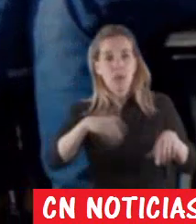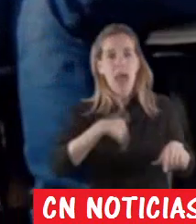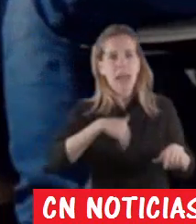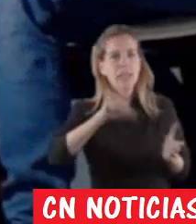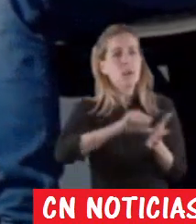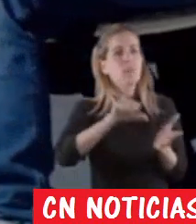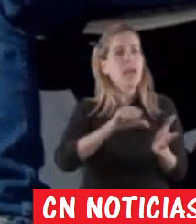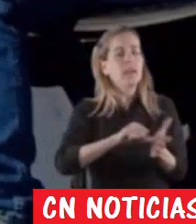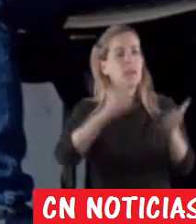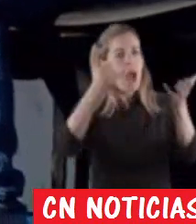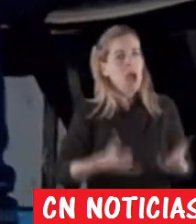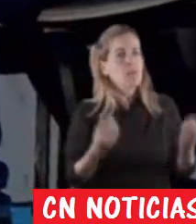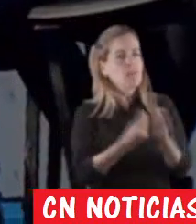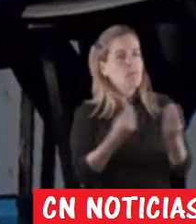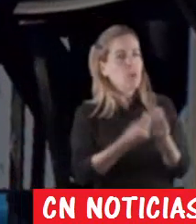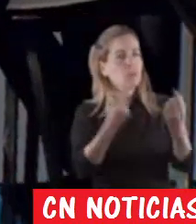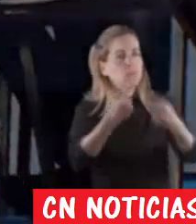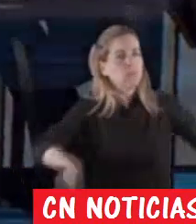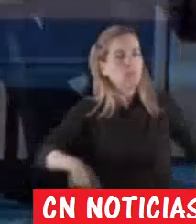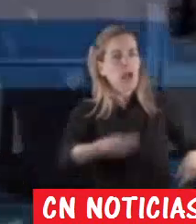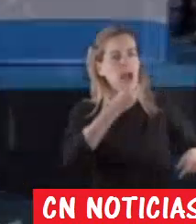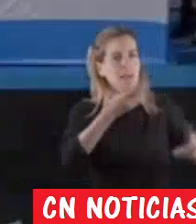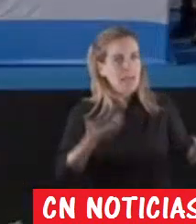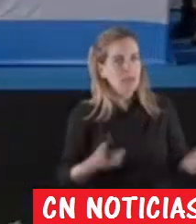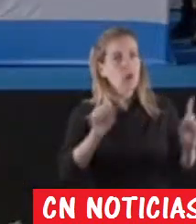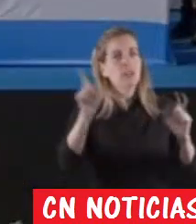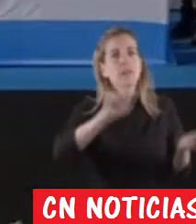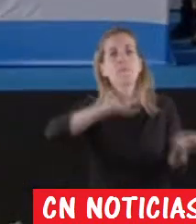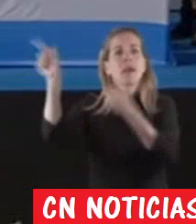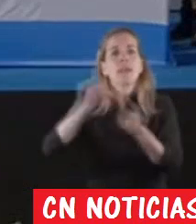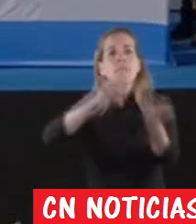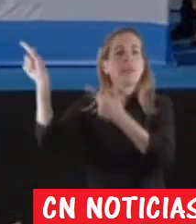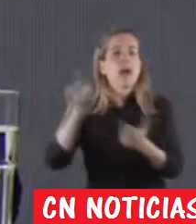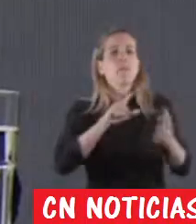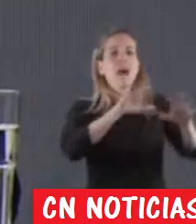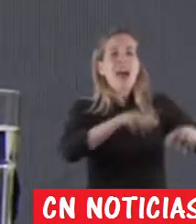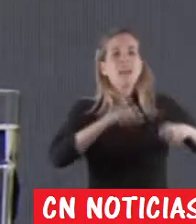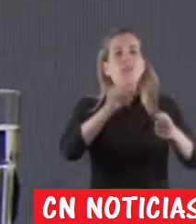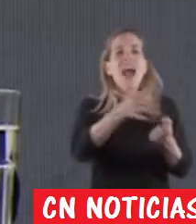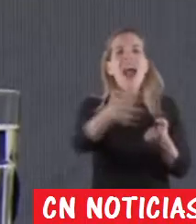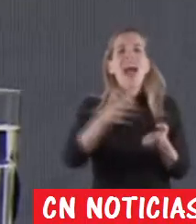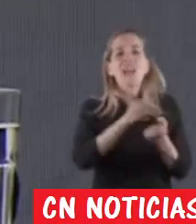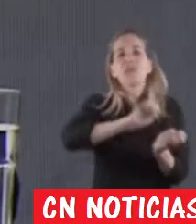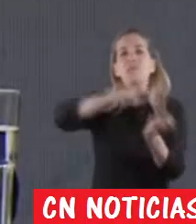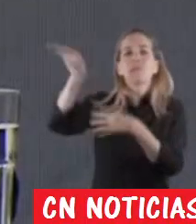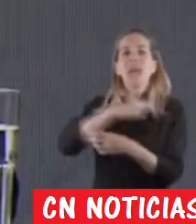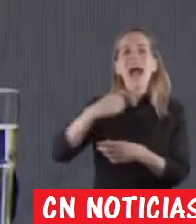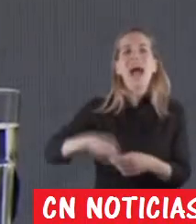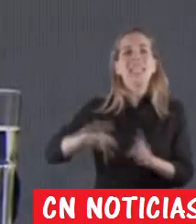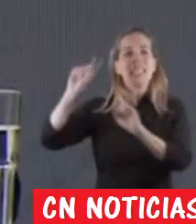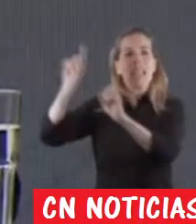estoy hablando de mandar granos para alimentar cerdos en China. Estoy hablando de producir